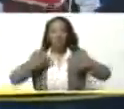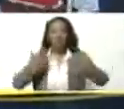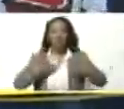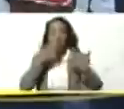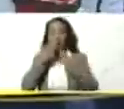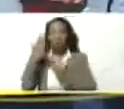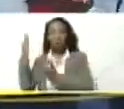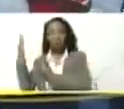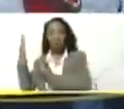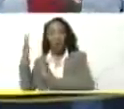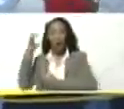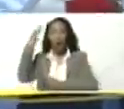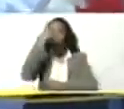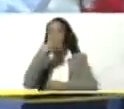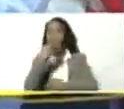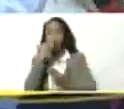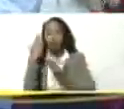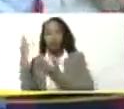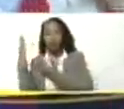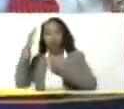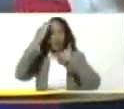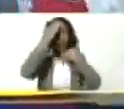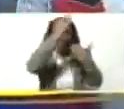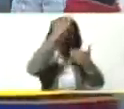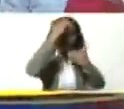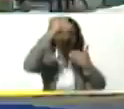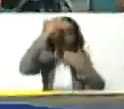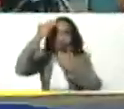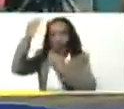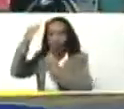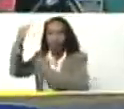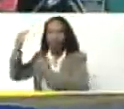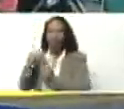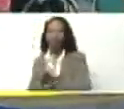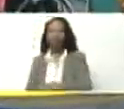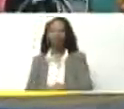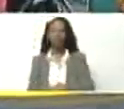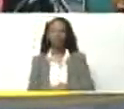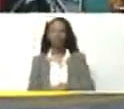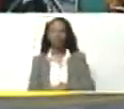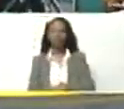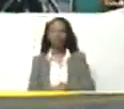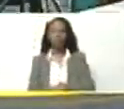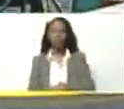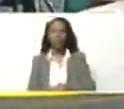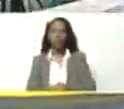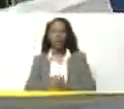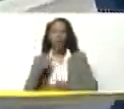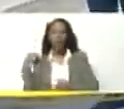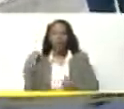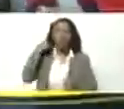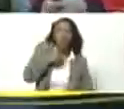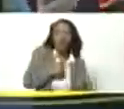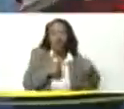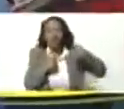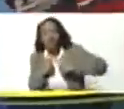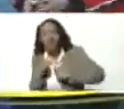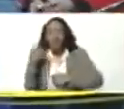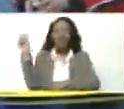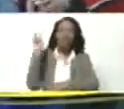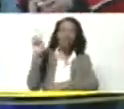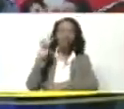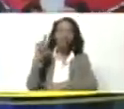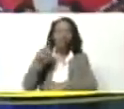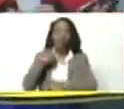lo que esta tiene muchachada. Que ver con el ecoturismo. Saludos a todos, saludos. El turismo de saludos. Aventura. Los mochileros de Venezuela. Tenemos